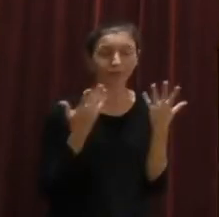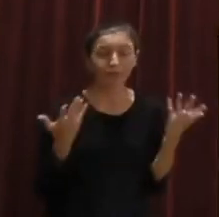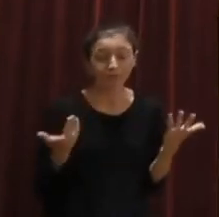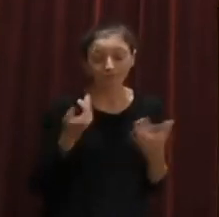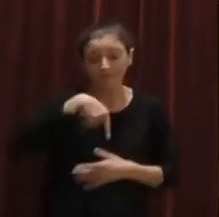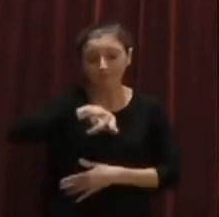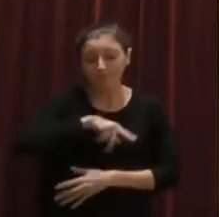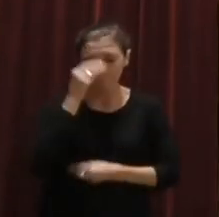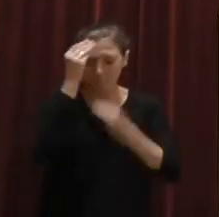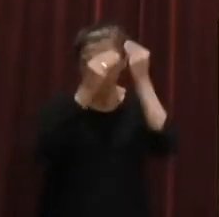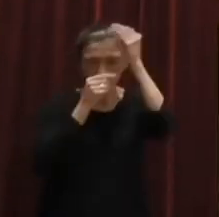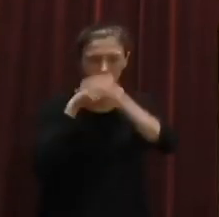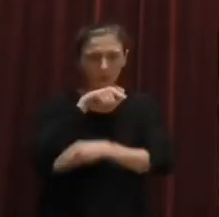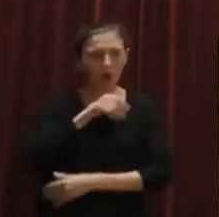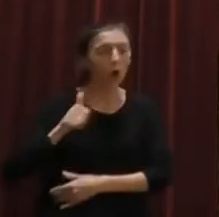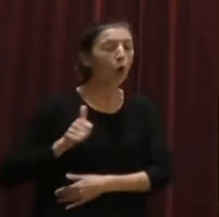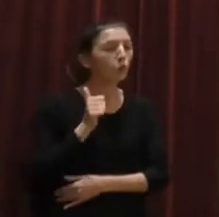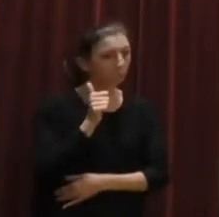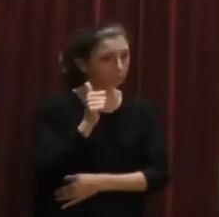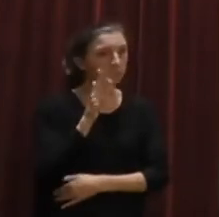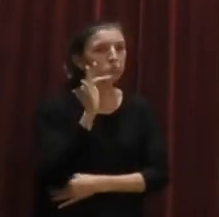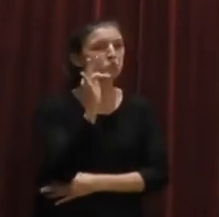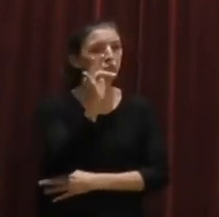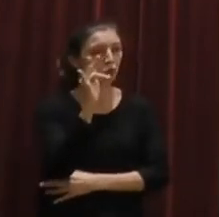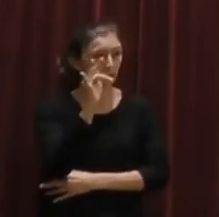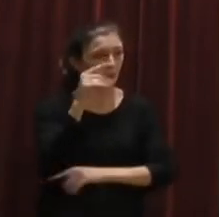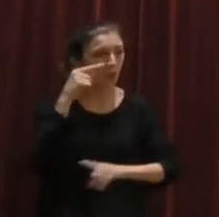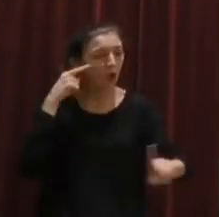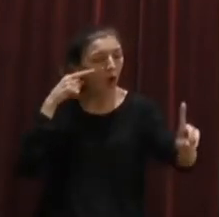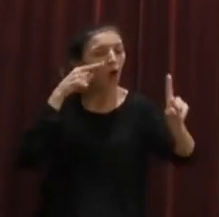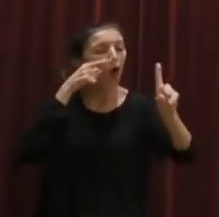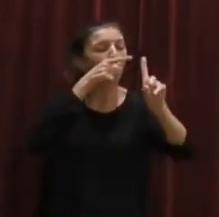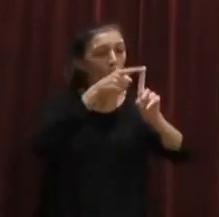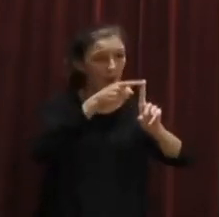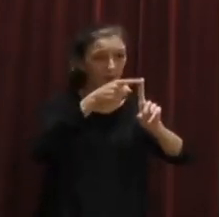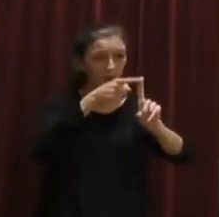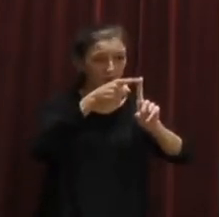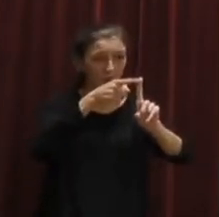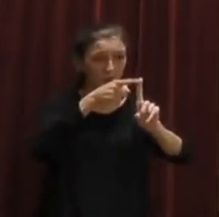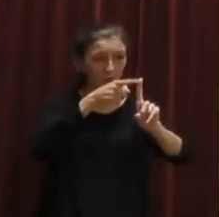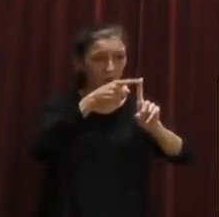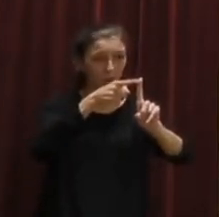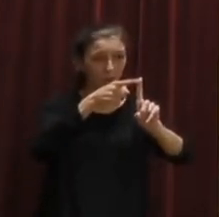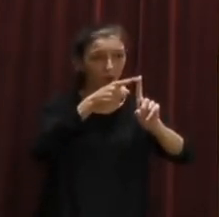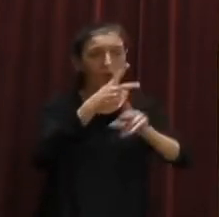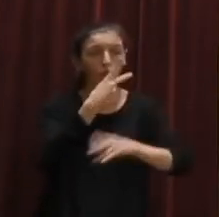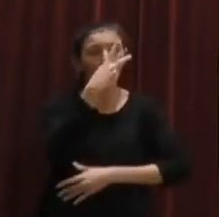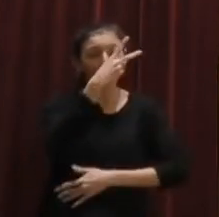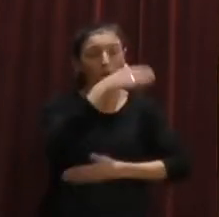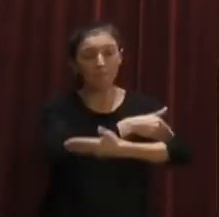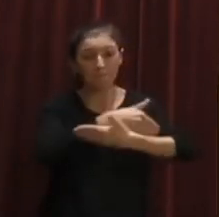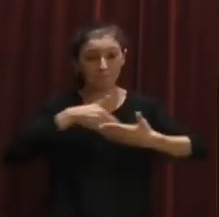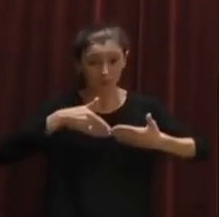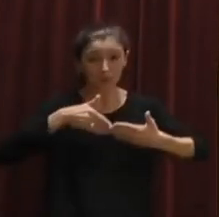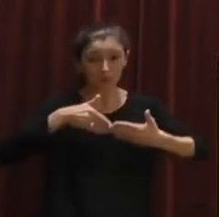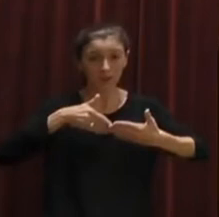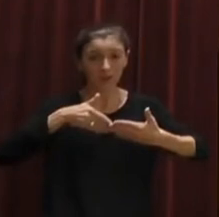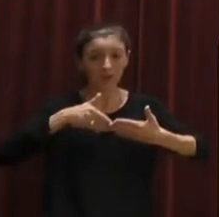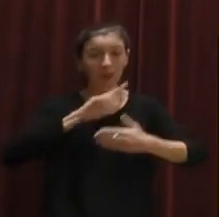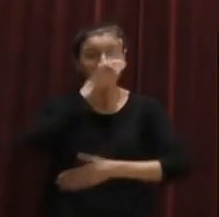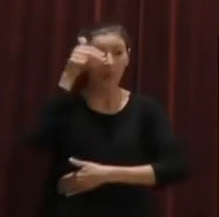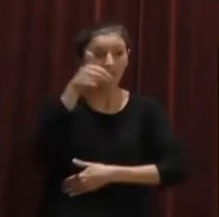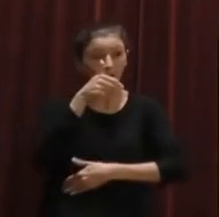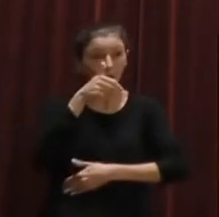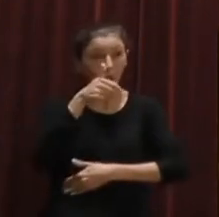Nos parece que es una buena oportunidad para ejecutar, si no lo ha hecho ya y ya nos dirá señor conseller, los dos millones dotados en el presupuesto para